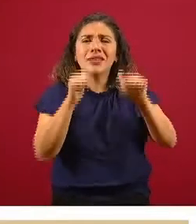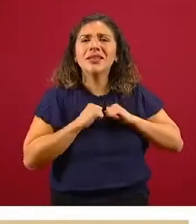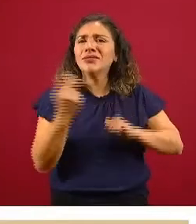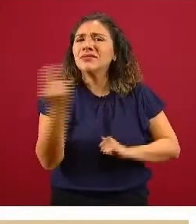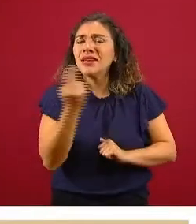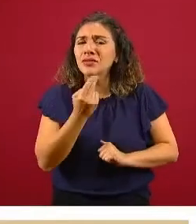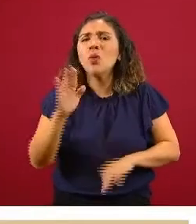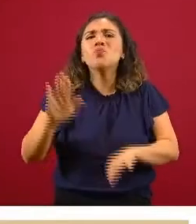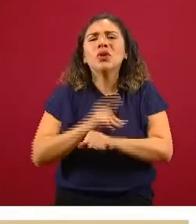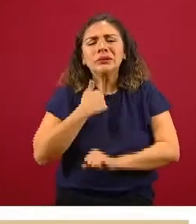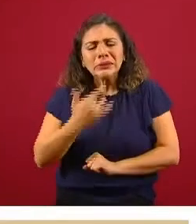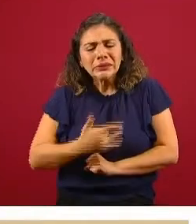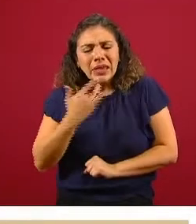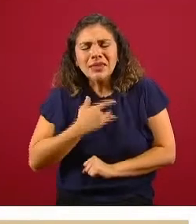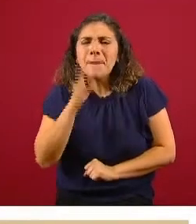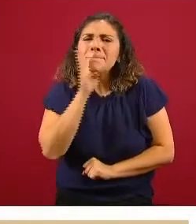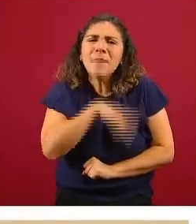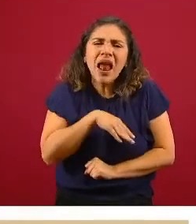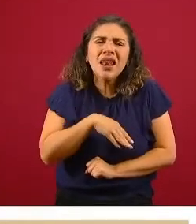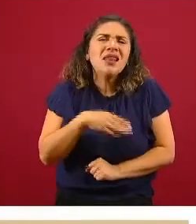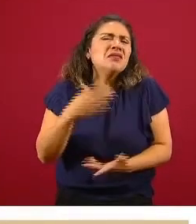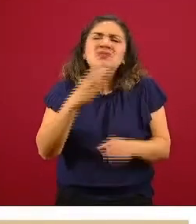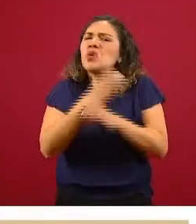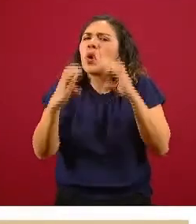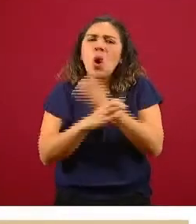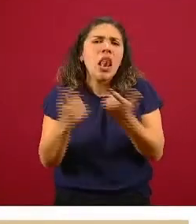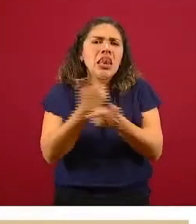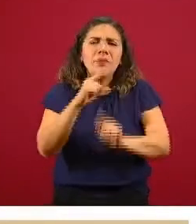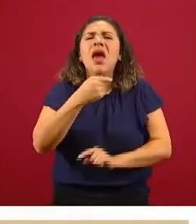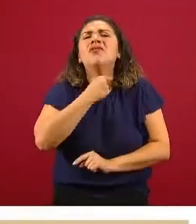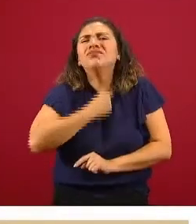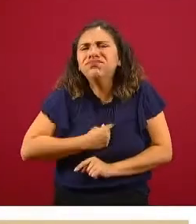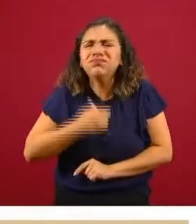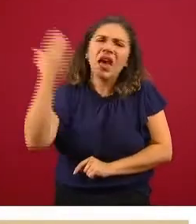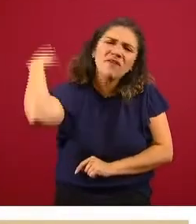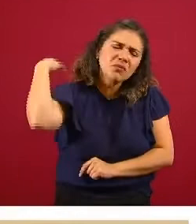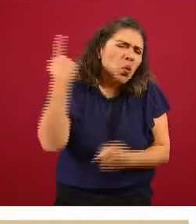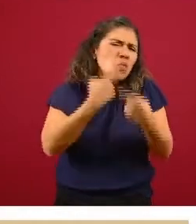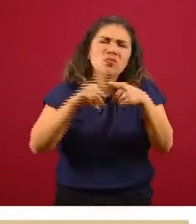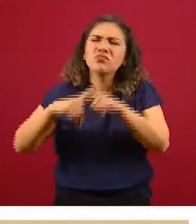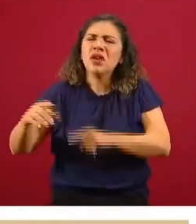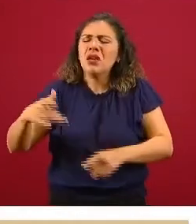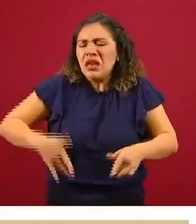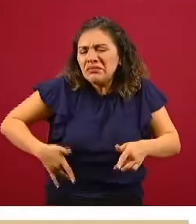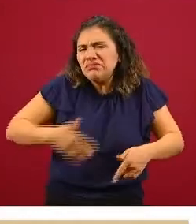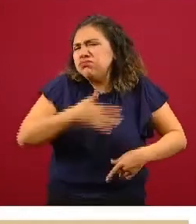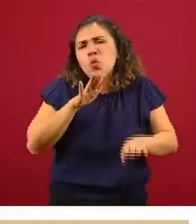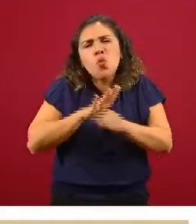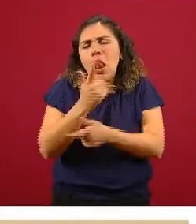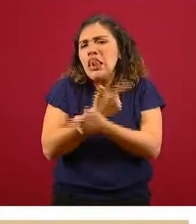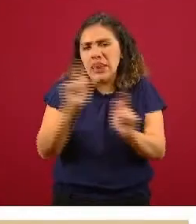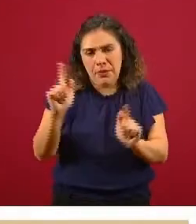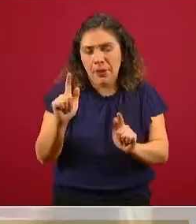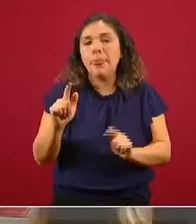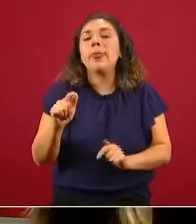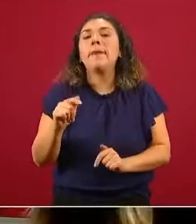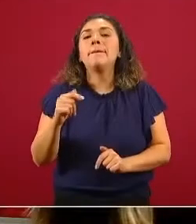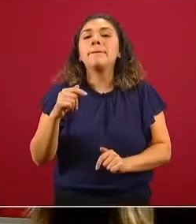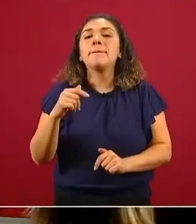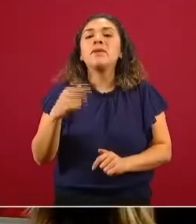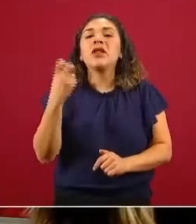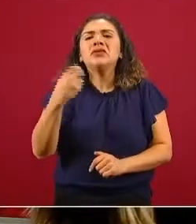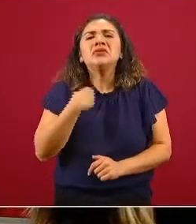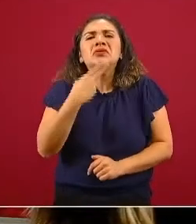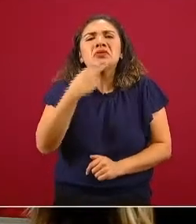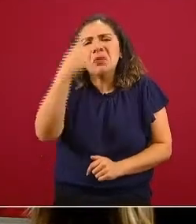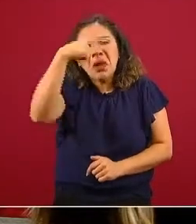atención, porque se siente mal de lo que sea, no nada más de cuestión respiratoria, porque eso es algo que quisimos poner como una base. ¿De qué me